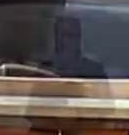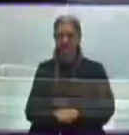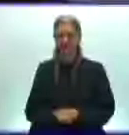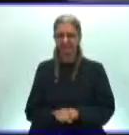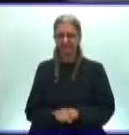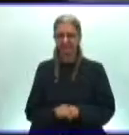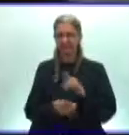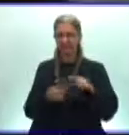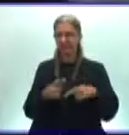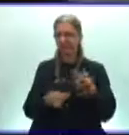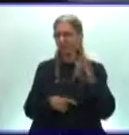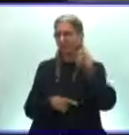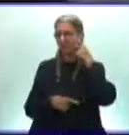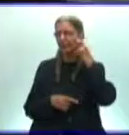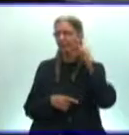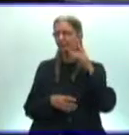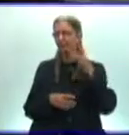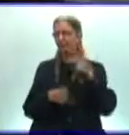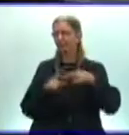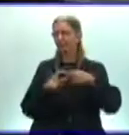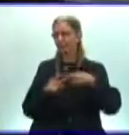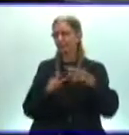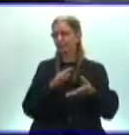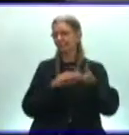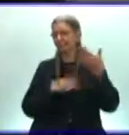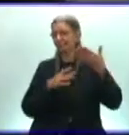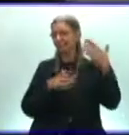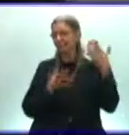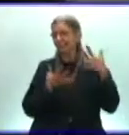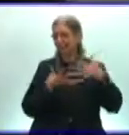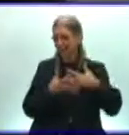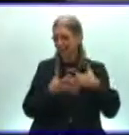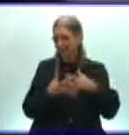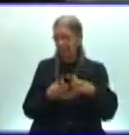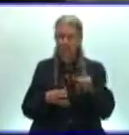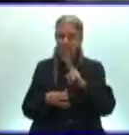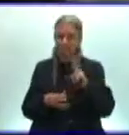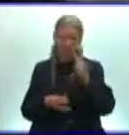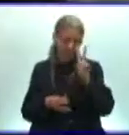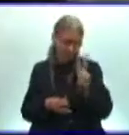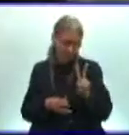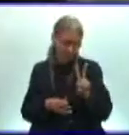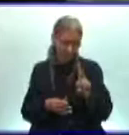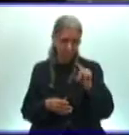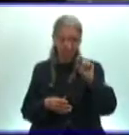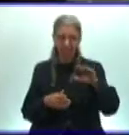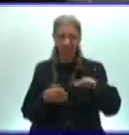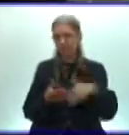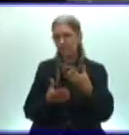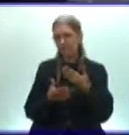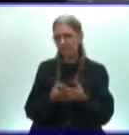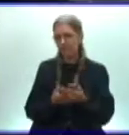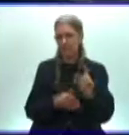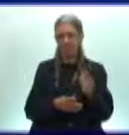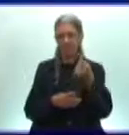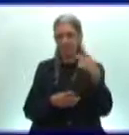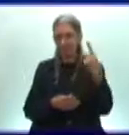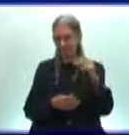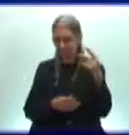Después de haber recordado estos contenidos relacionados con la unidad número 2, les propongo analizar el primer